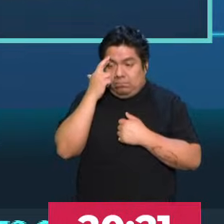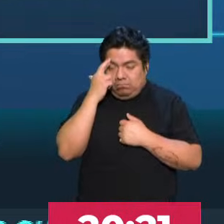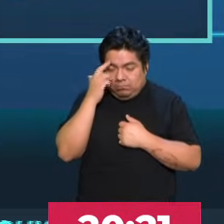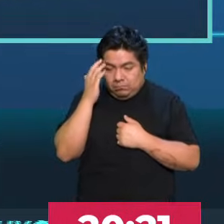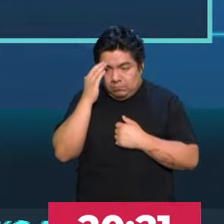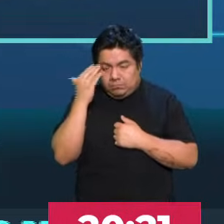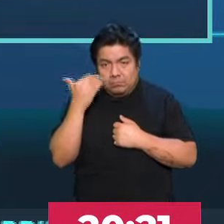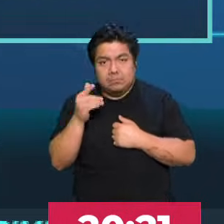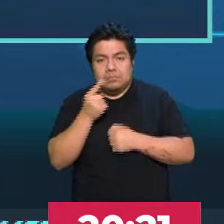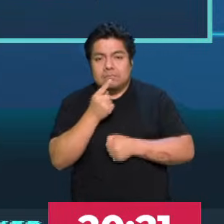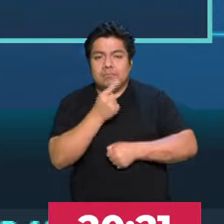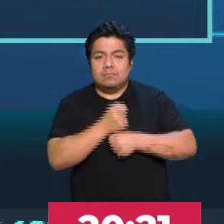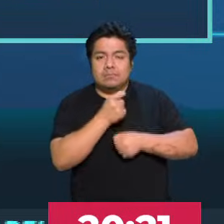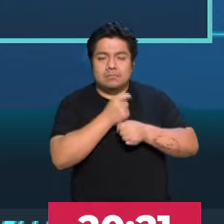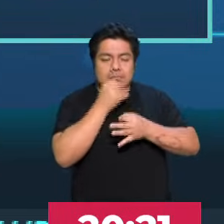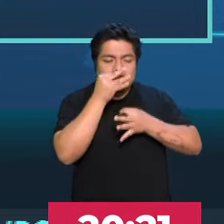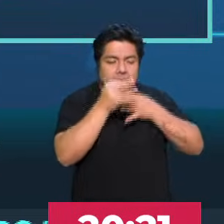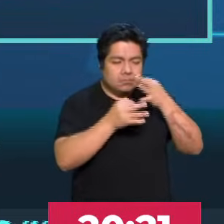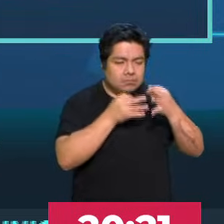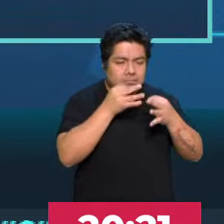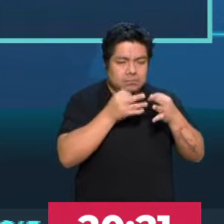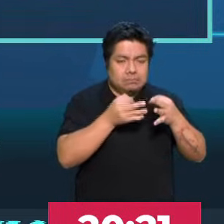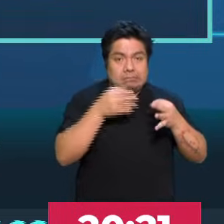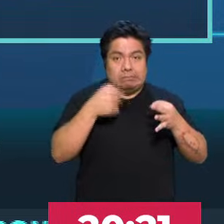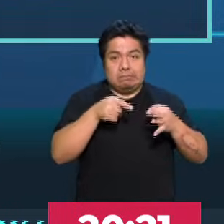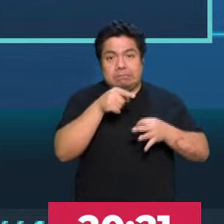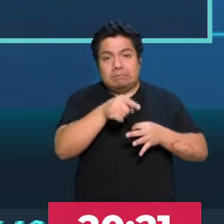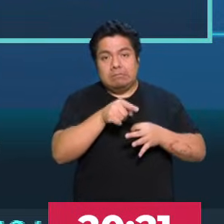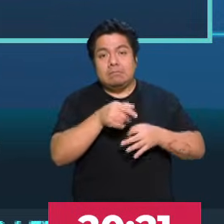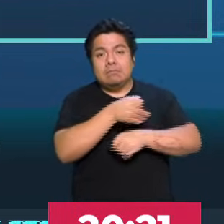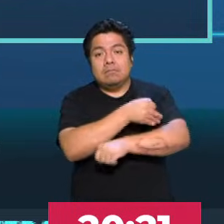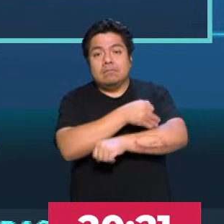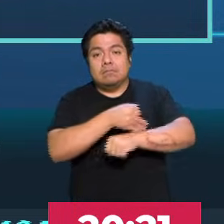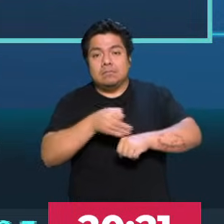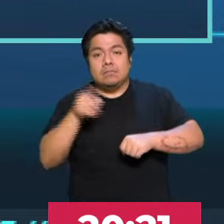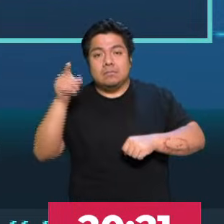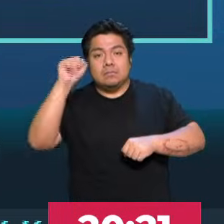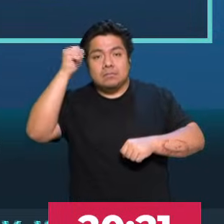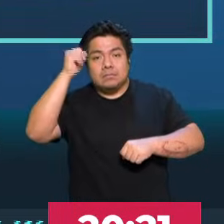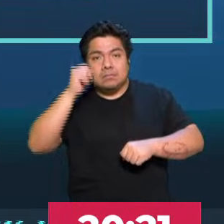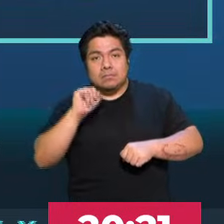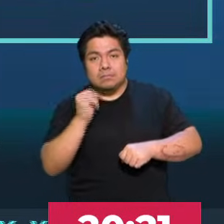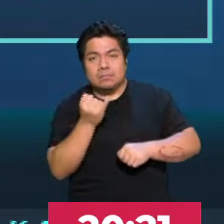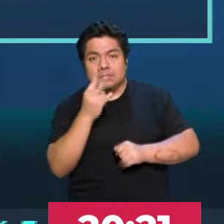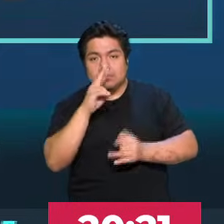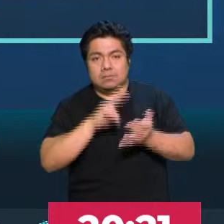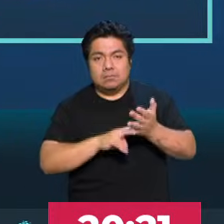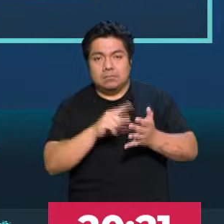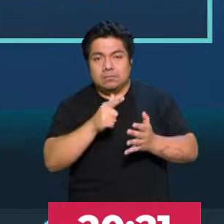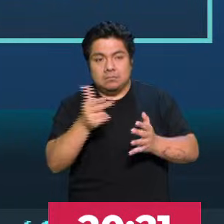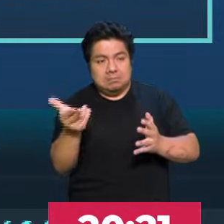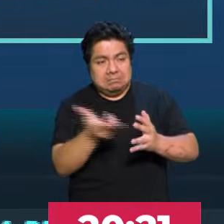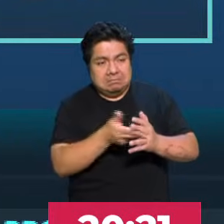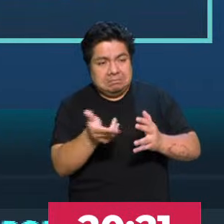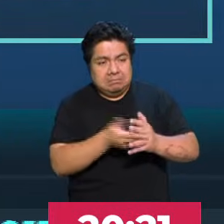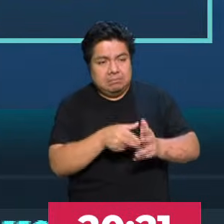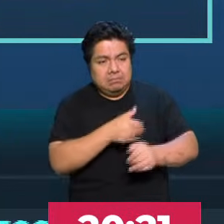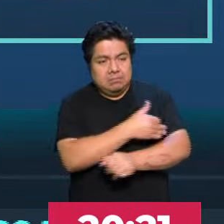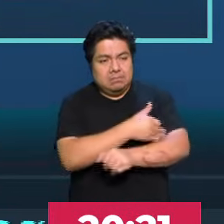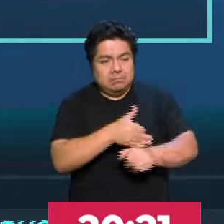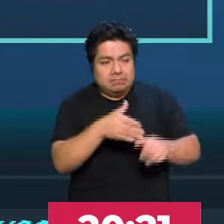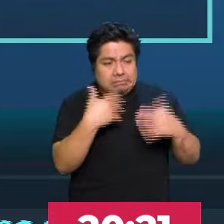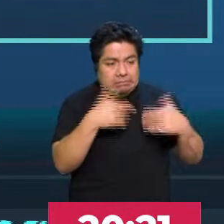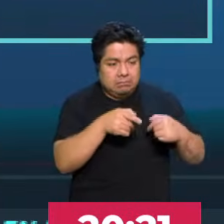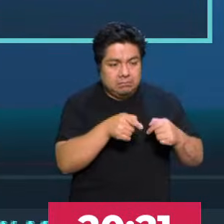primera cobertura difícil, el asesinato de una familia en Sinaloa en junio de 2007, pero hoy me recordó